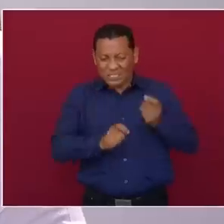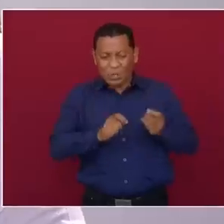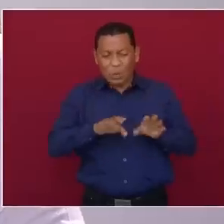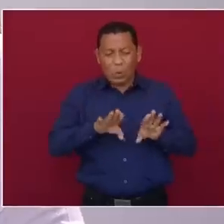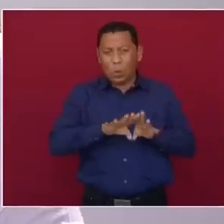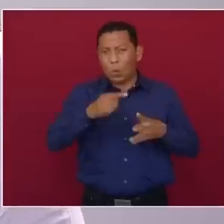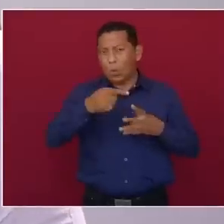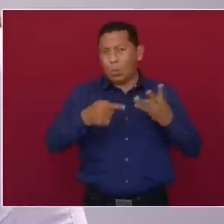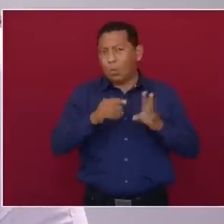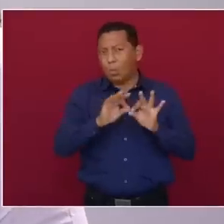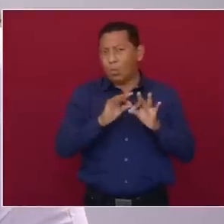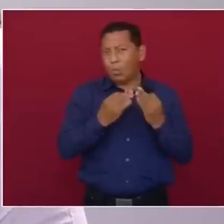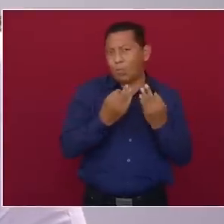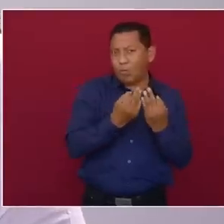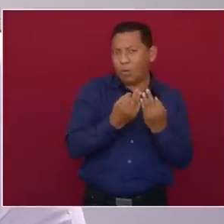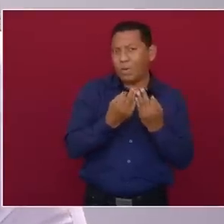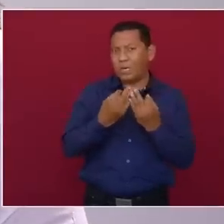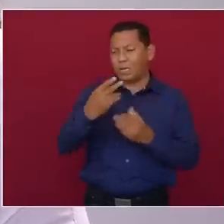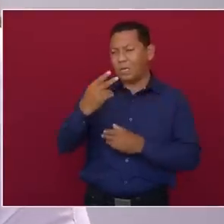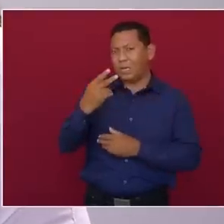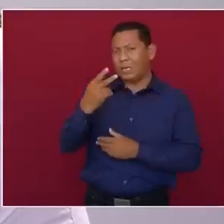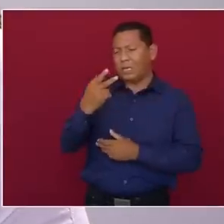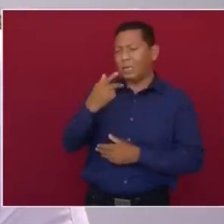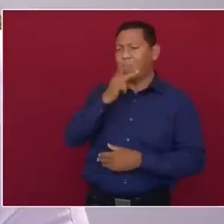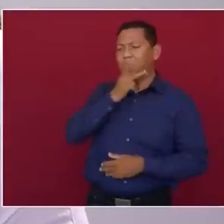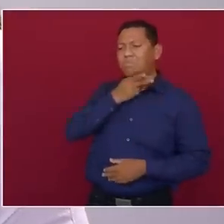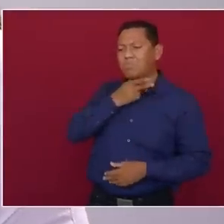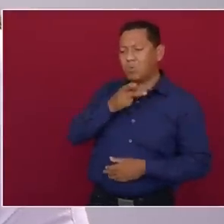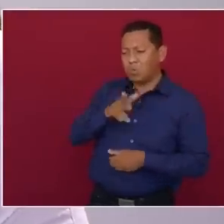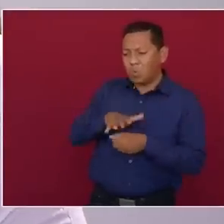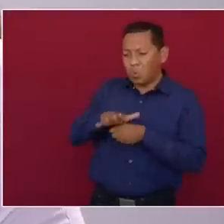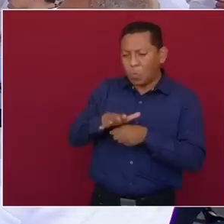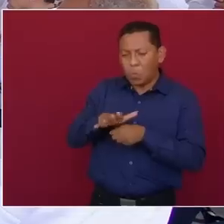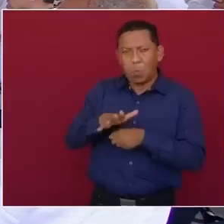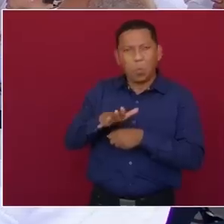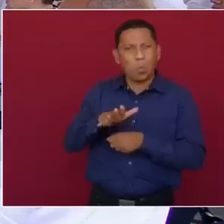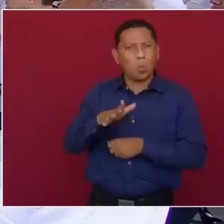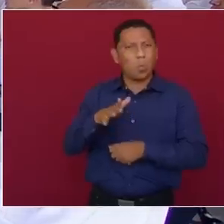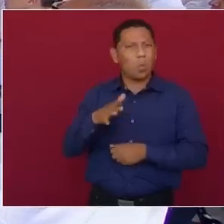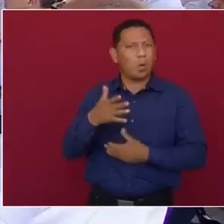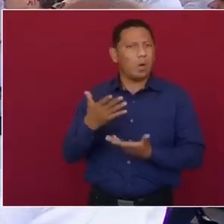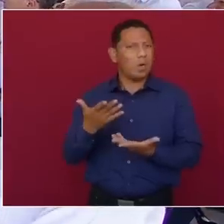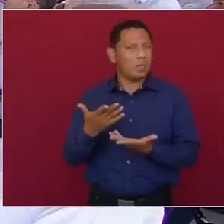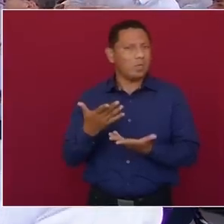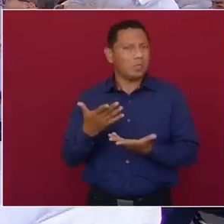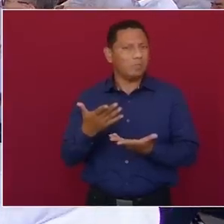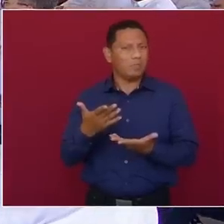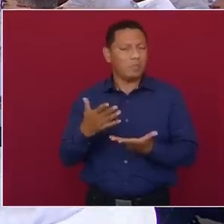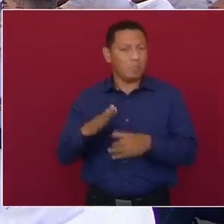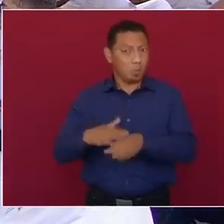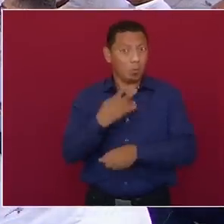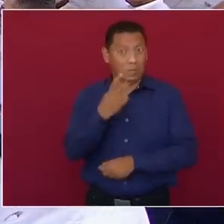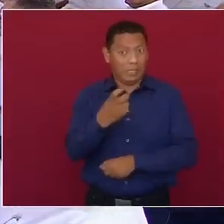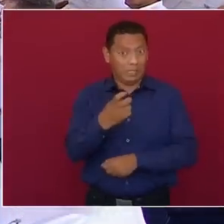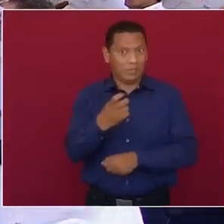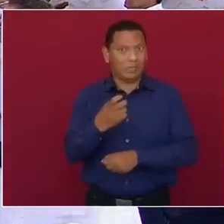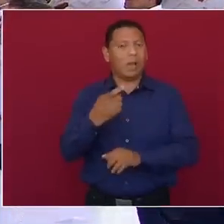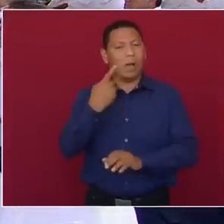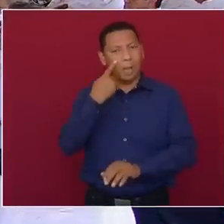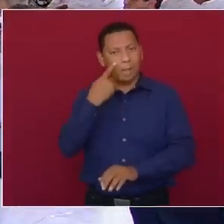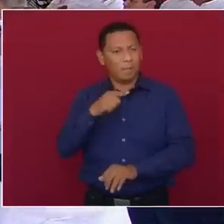y qué tipo de petróleo íbamos a procesar. Para ello, acudimos con